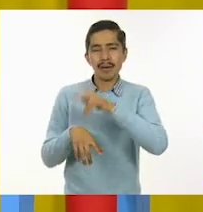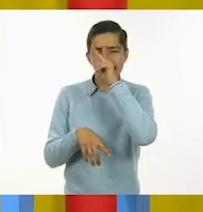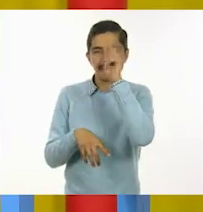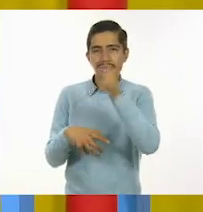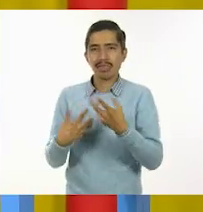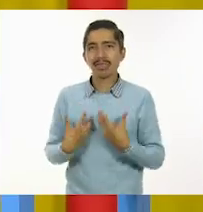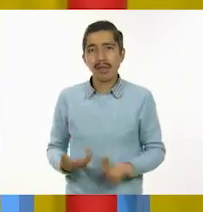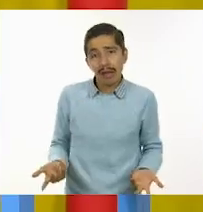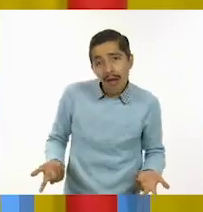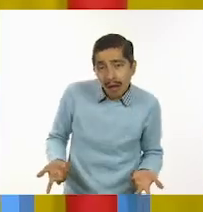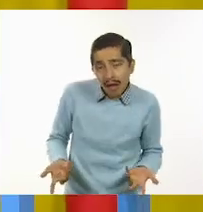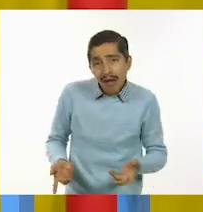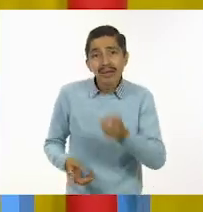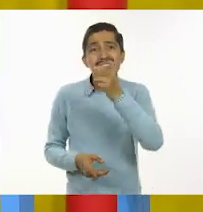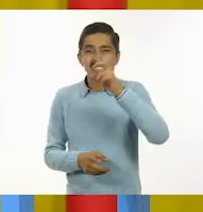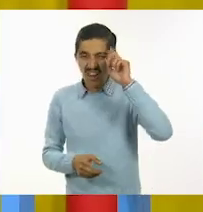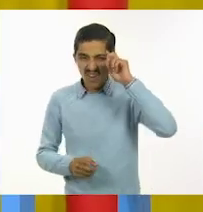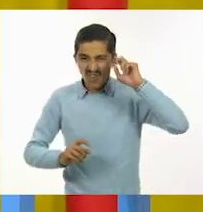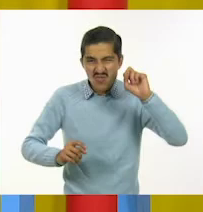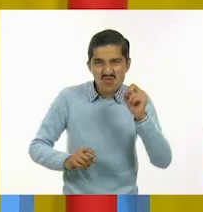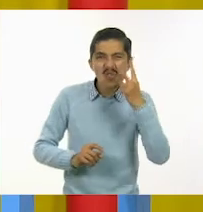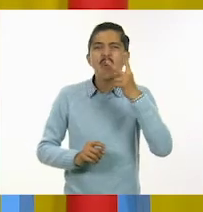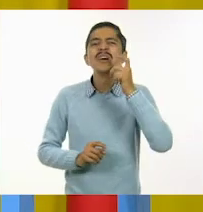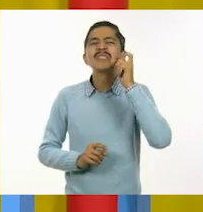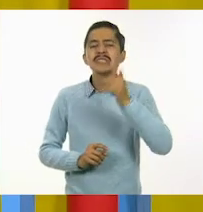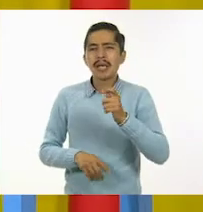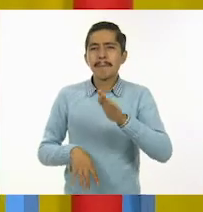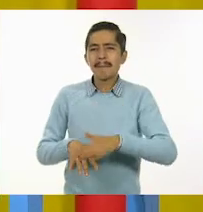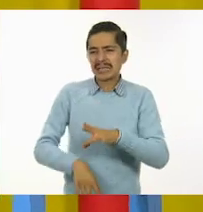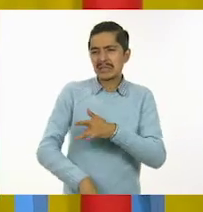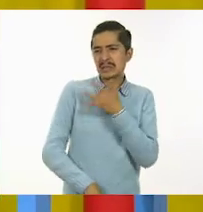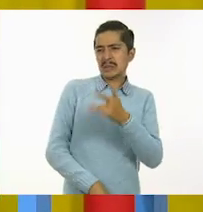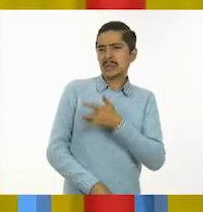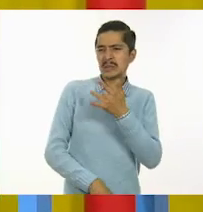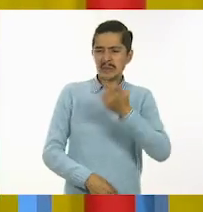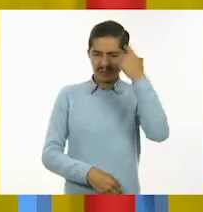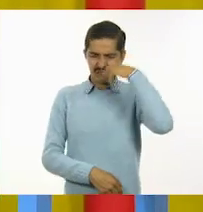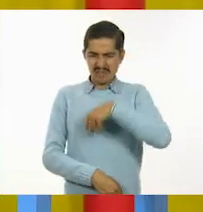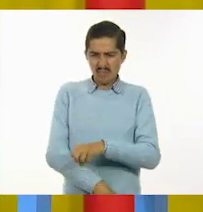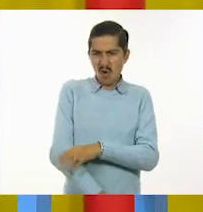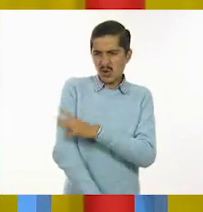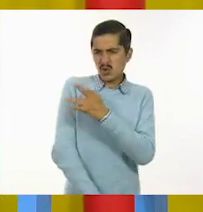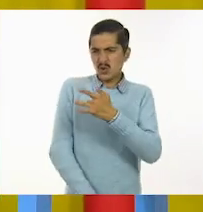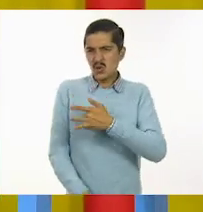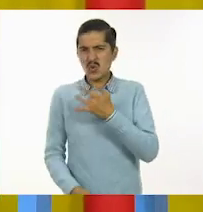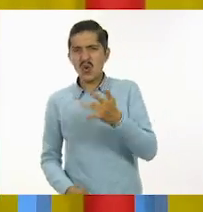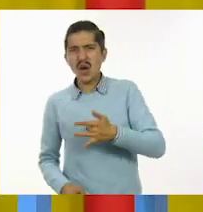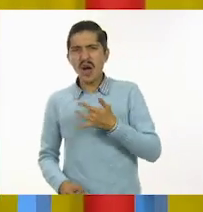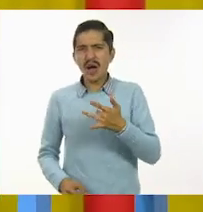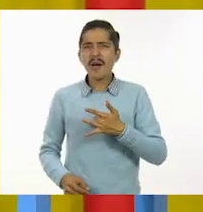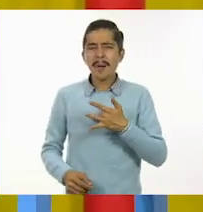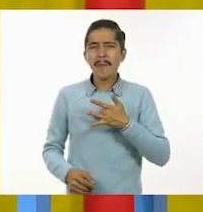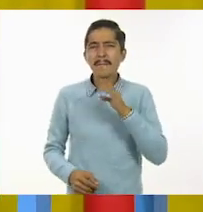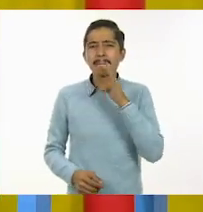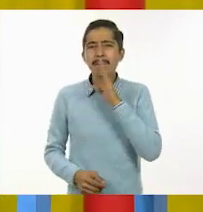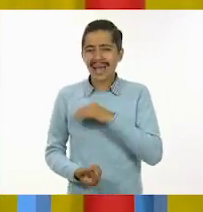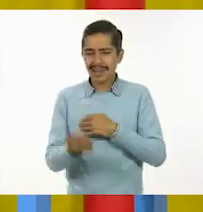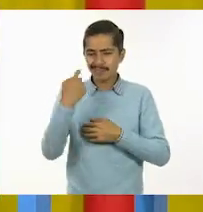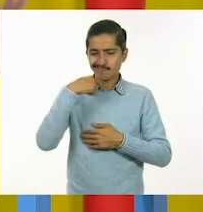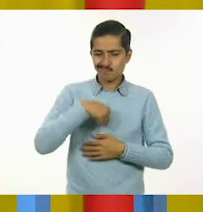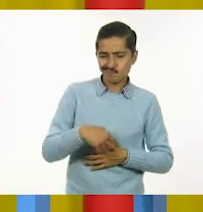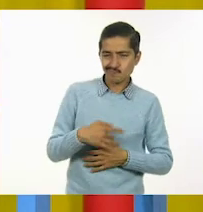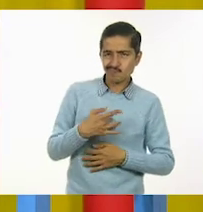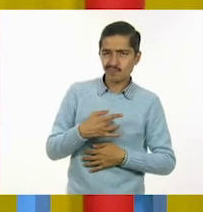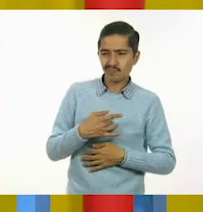el enojo se hubiera convertido en una emoción aflictiva, o sea, le habría hecho mal a ella y